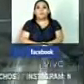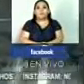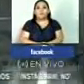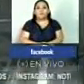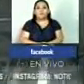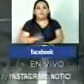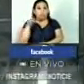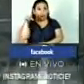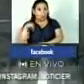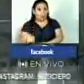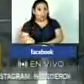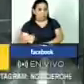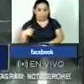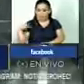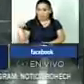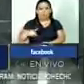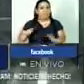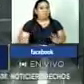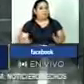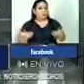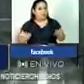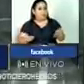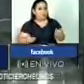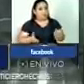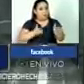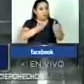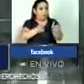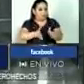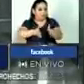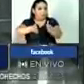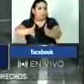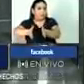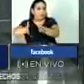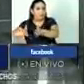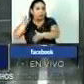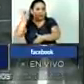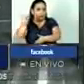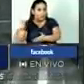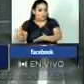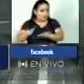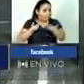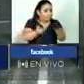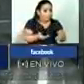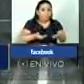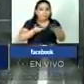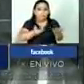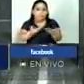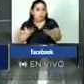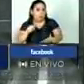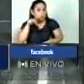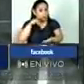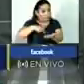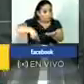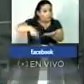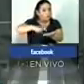Y hoy hemos venido escalando día con día llevando este tipo de donativos que son